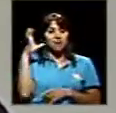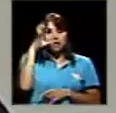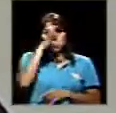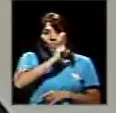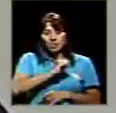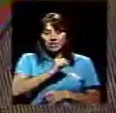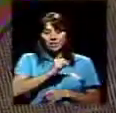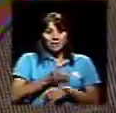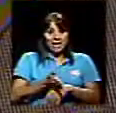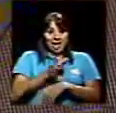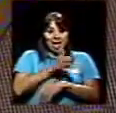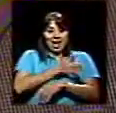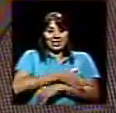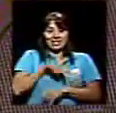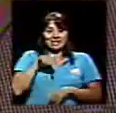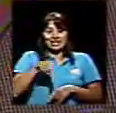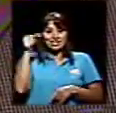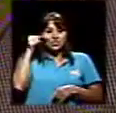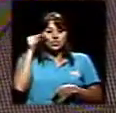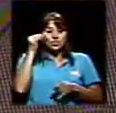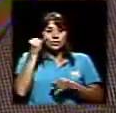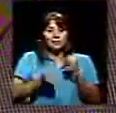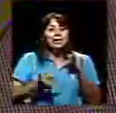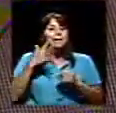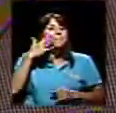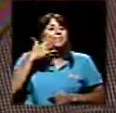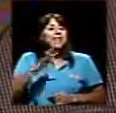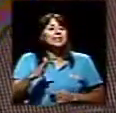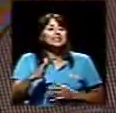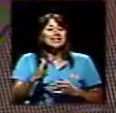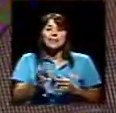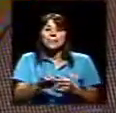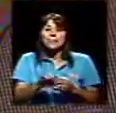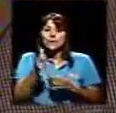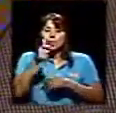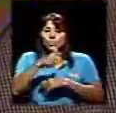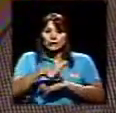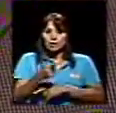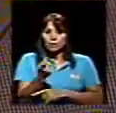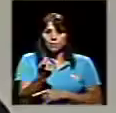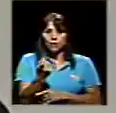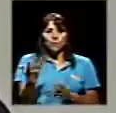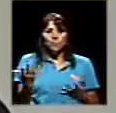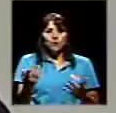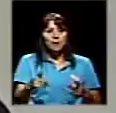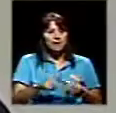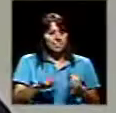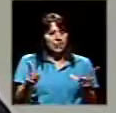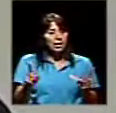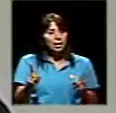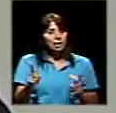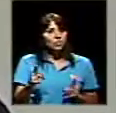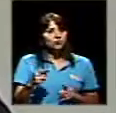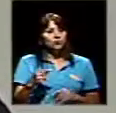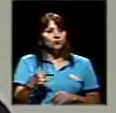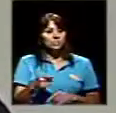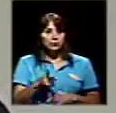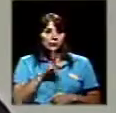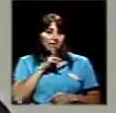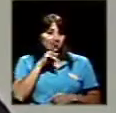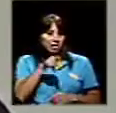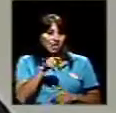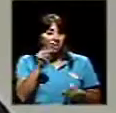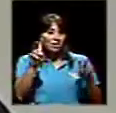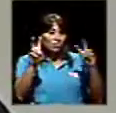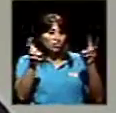que los días están muy contados. pero me parece que ahí hay una agenda que no es